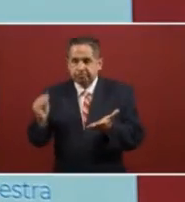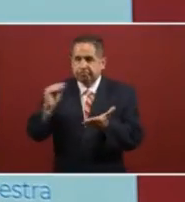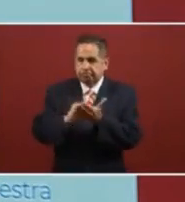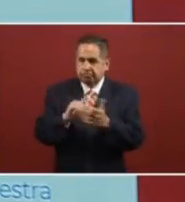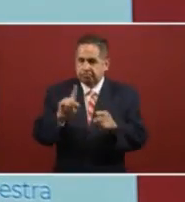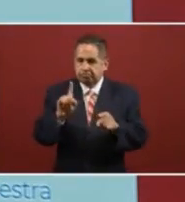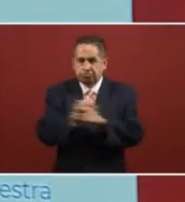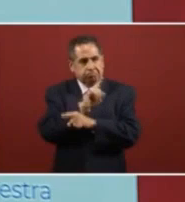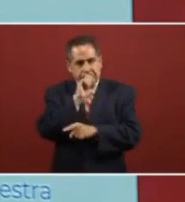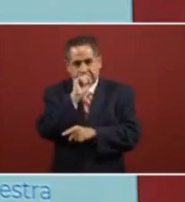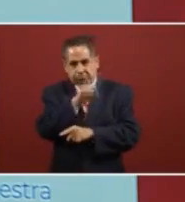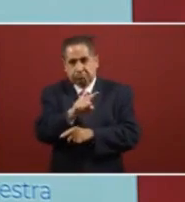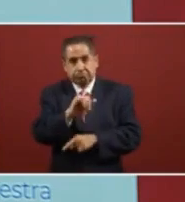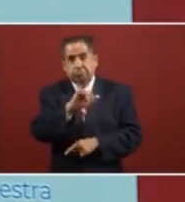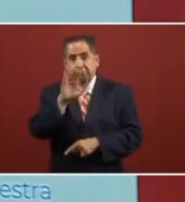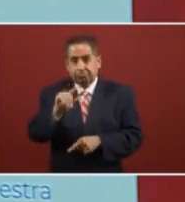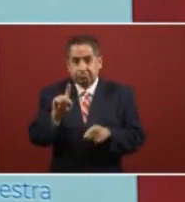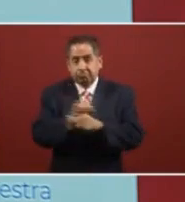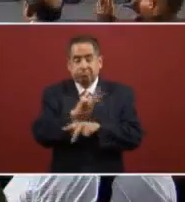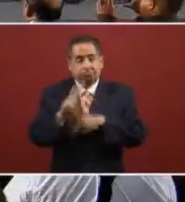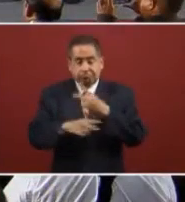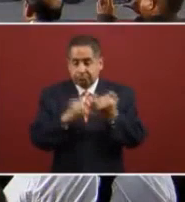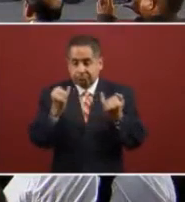mismas medidas,